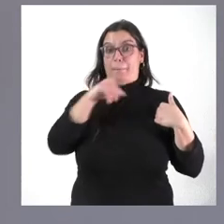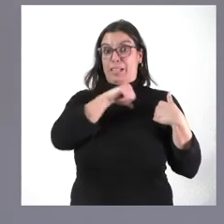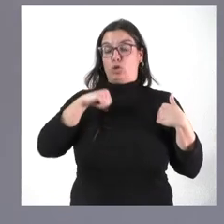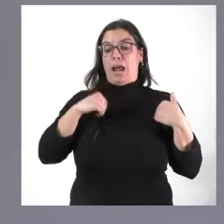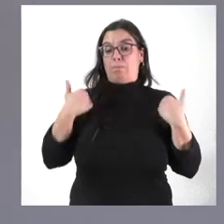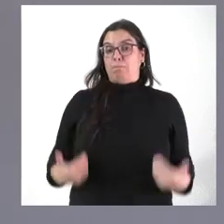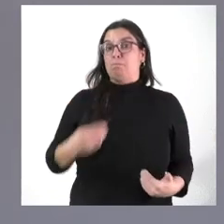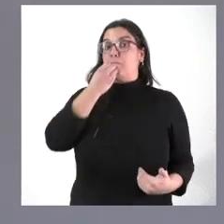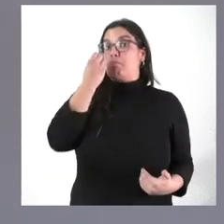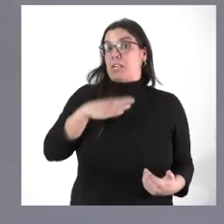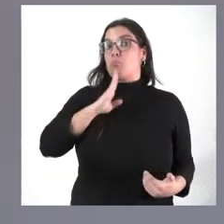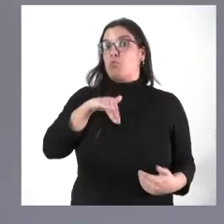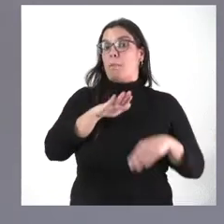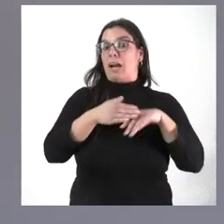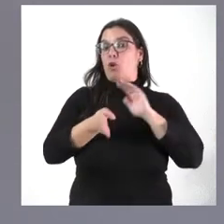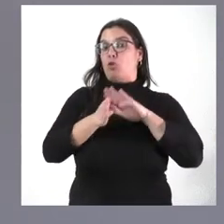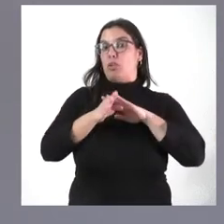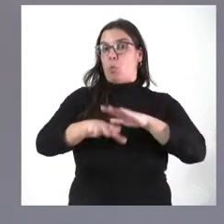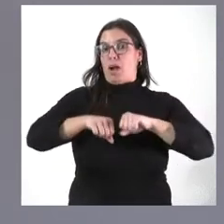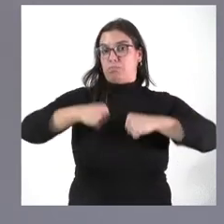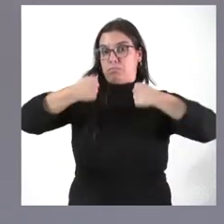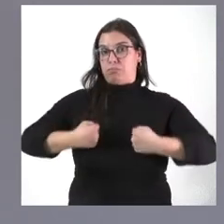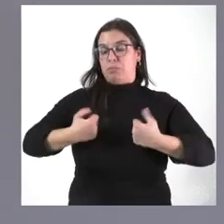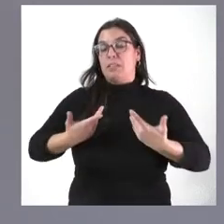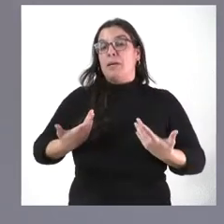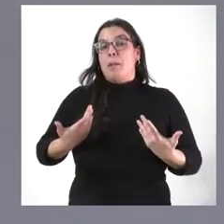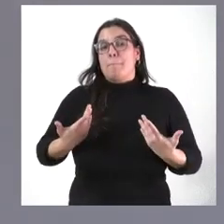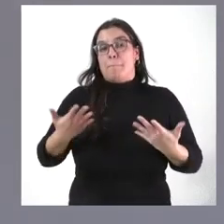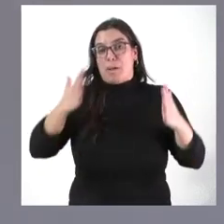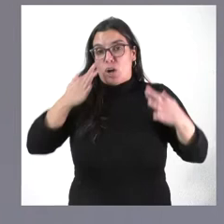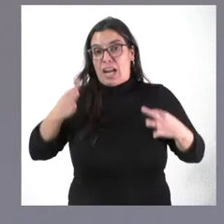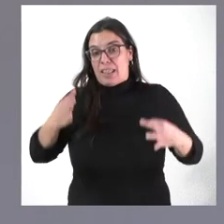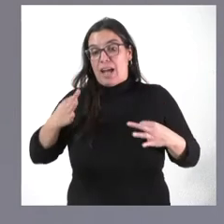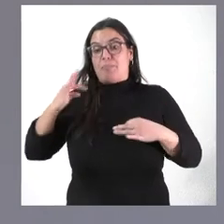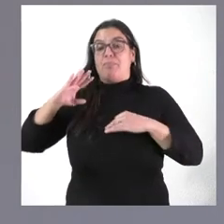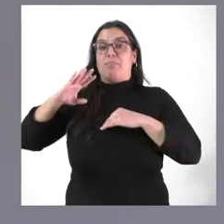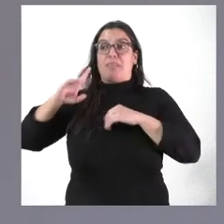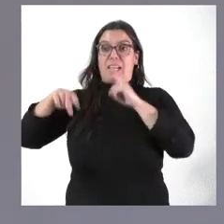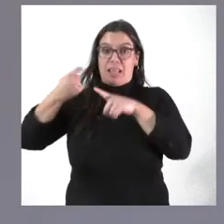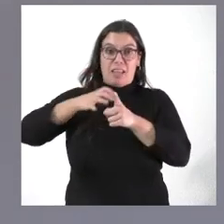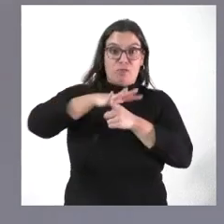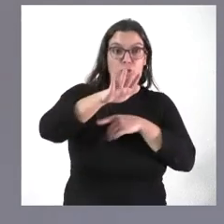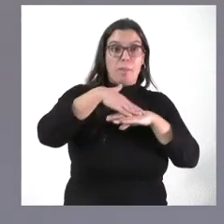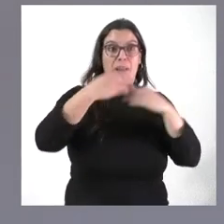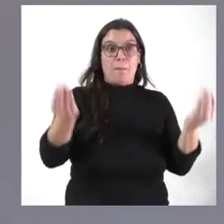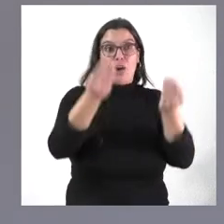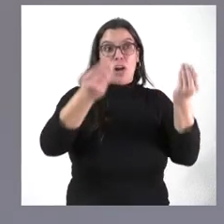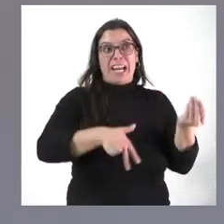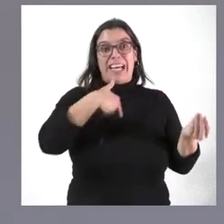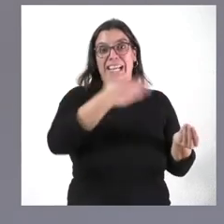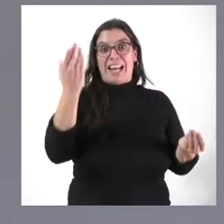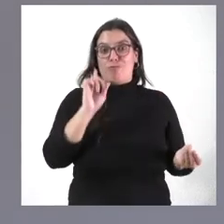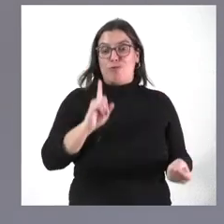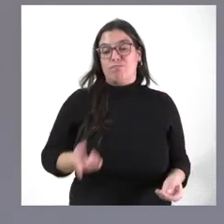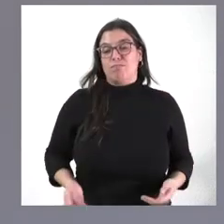algún tiempo más en su responsabilidad actual en el Palacio de la moncloa pero que son decisiones que no contribuyen al interés general